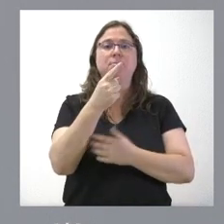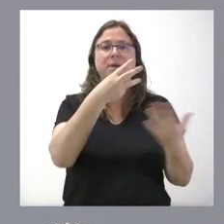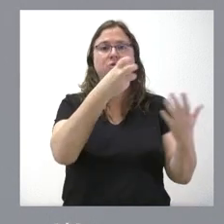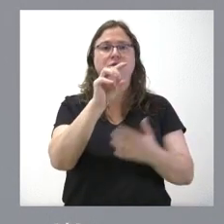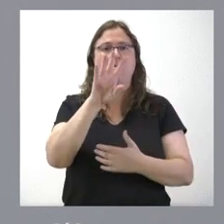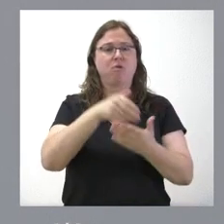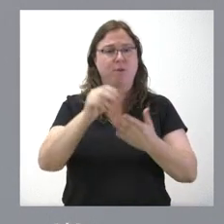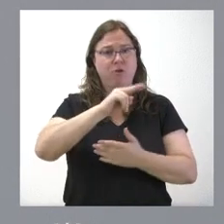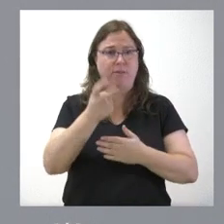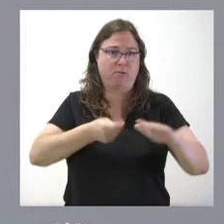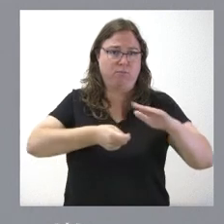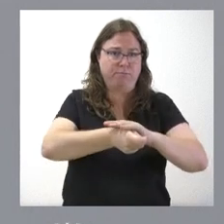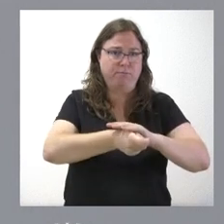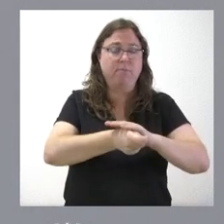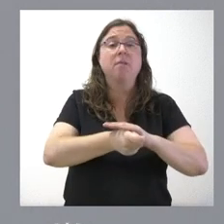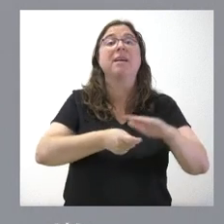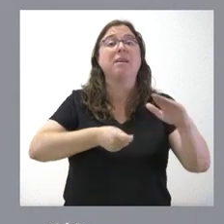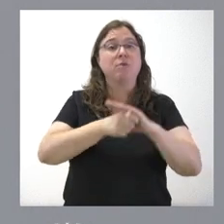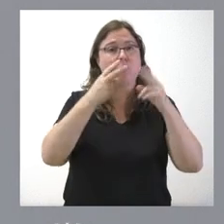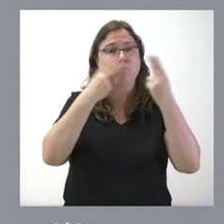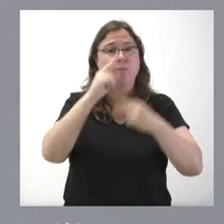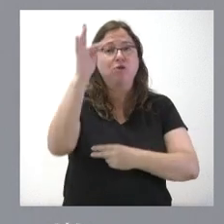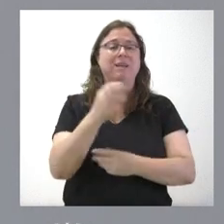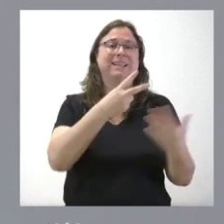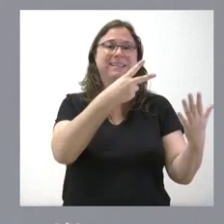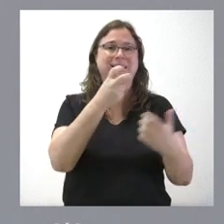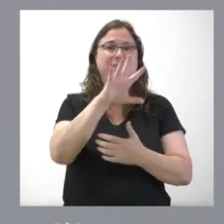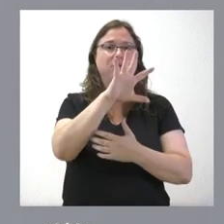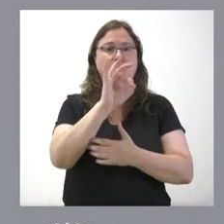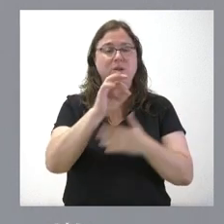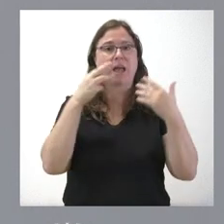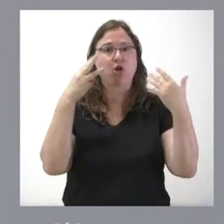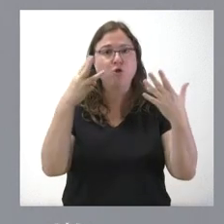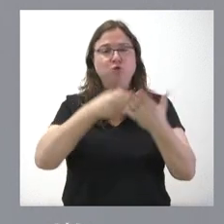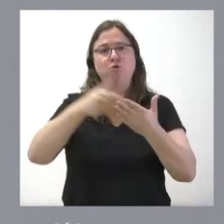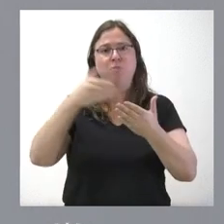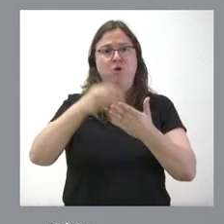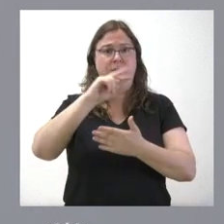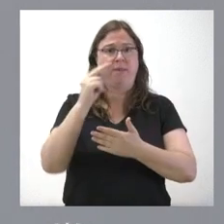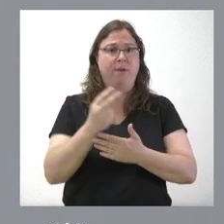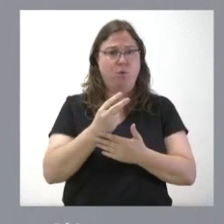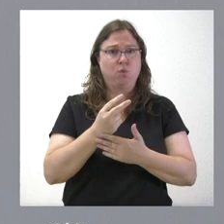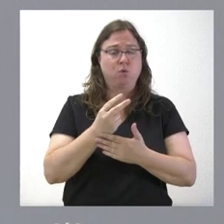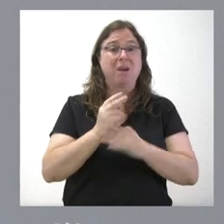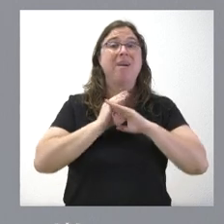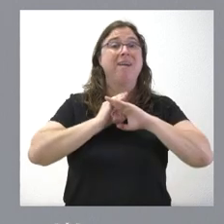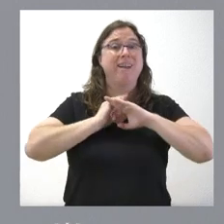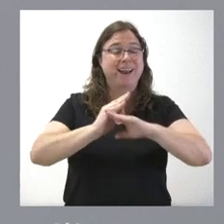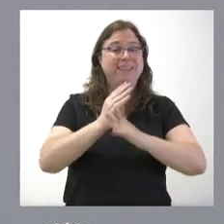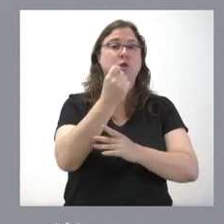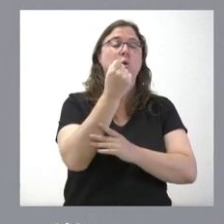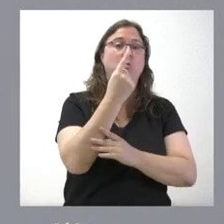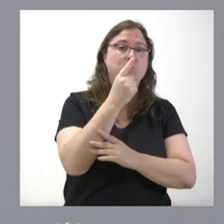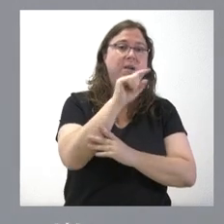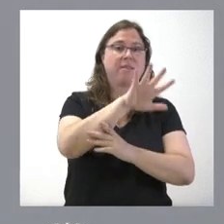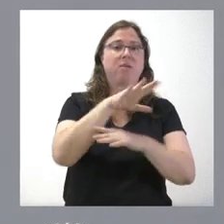millones de euros de inversión la inversión pública son 758 millones de euros y el resto 1056